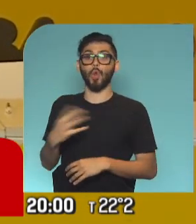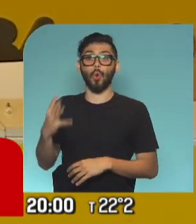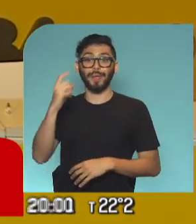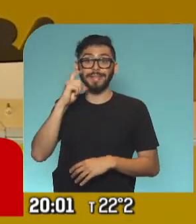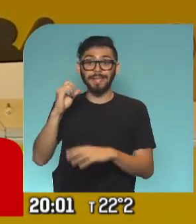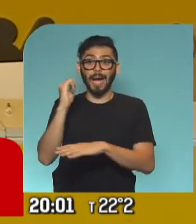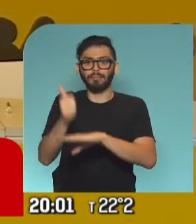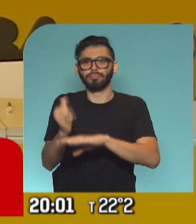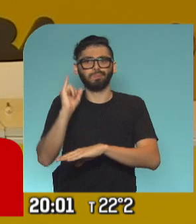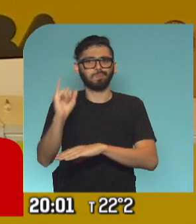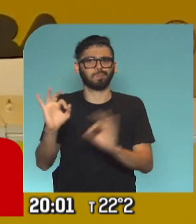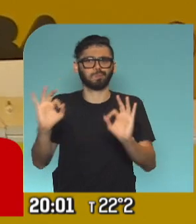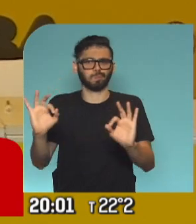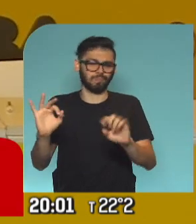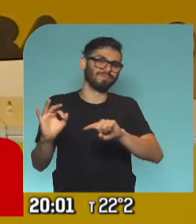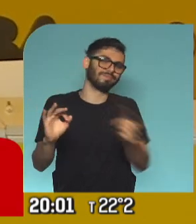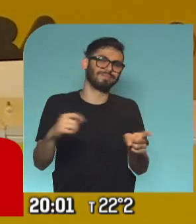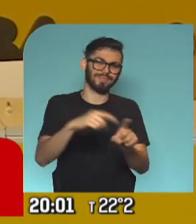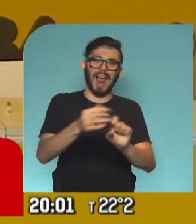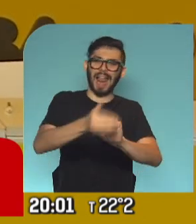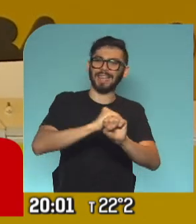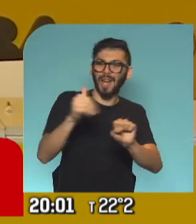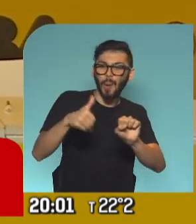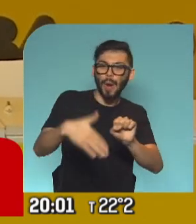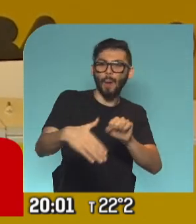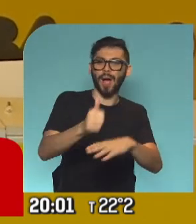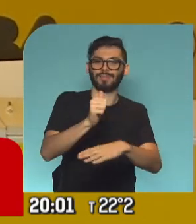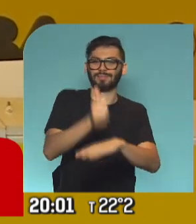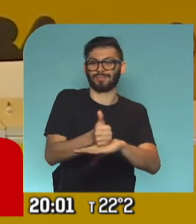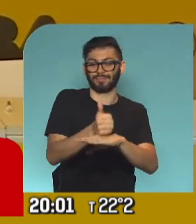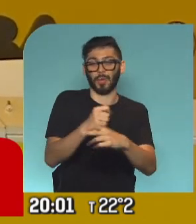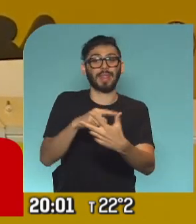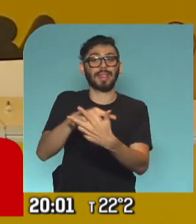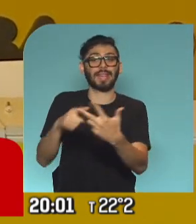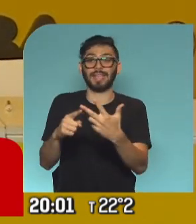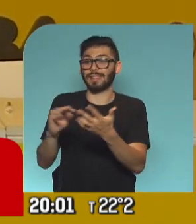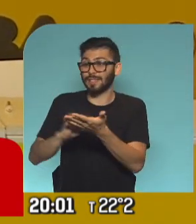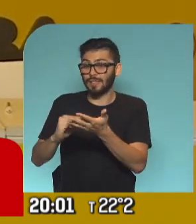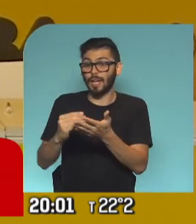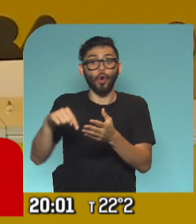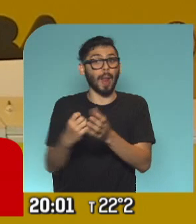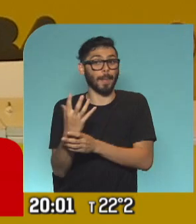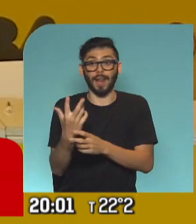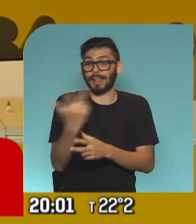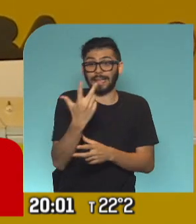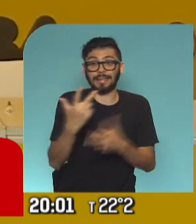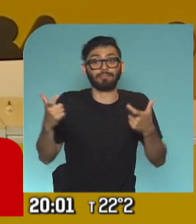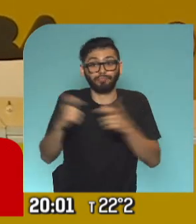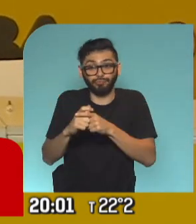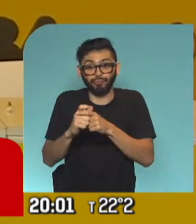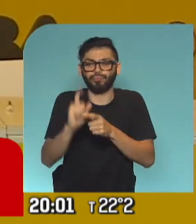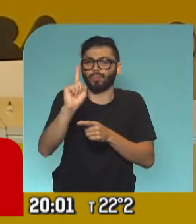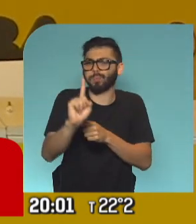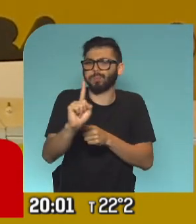vivo la palabra de quien queda, de los 3 funcionarios reunidos hoy a la mañana, de Horacio